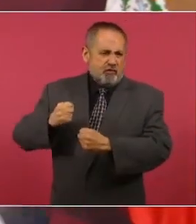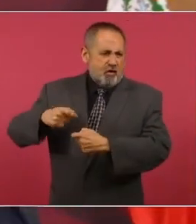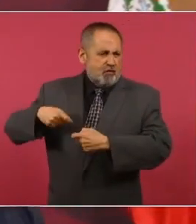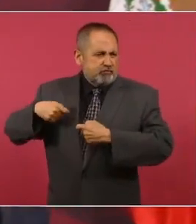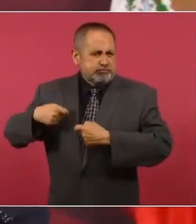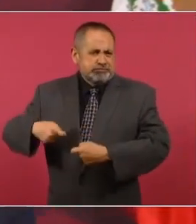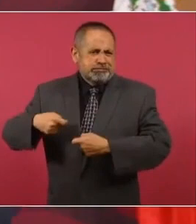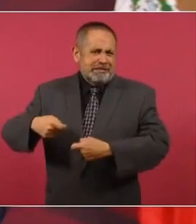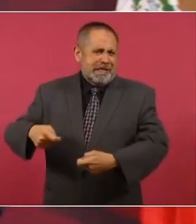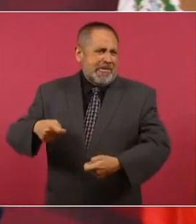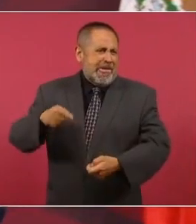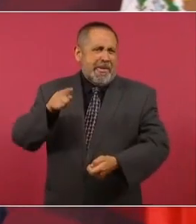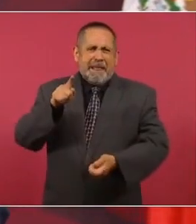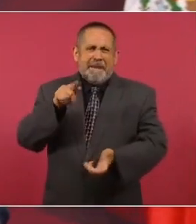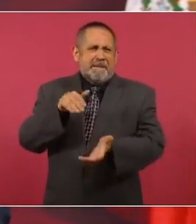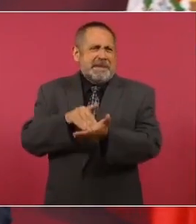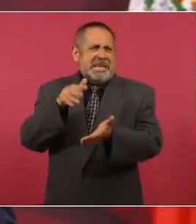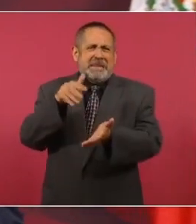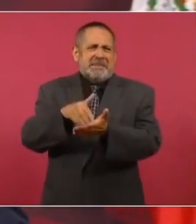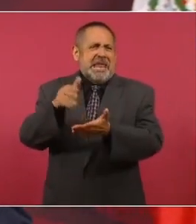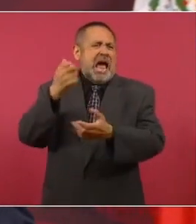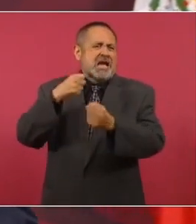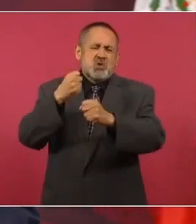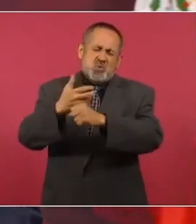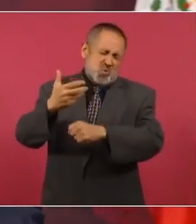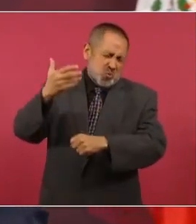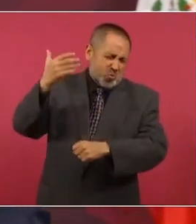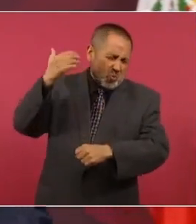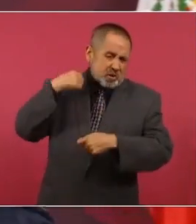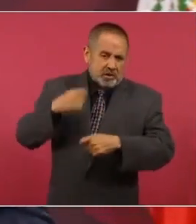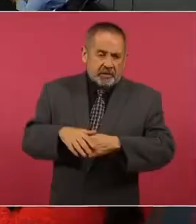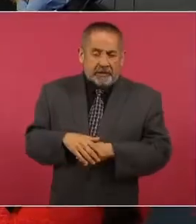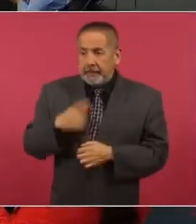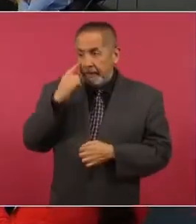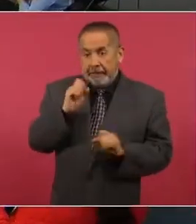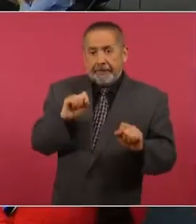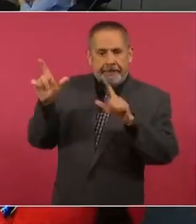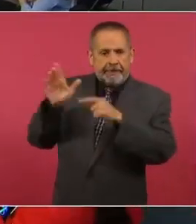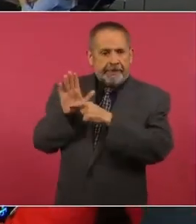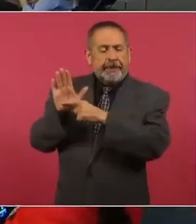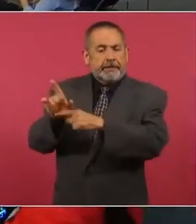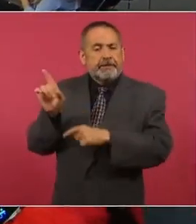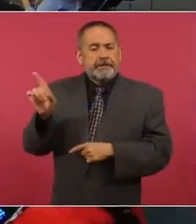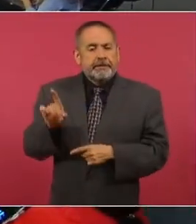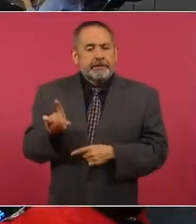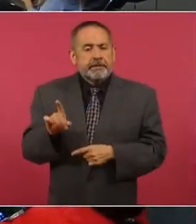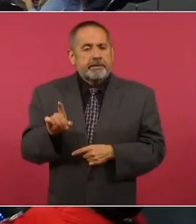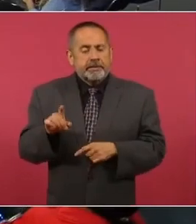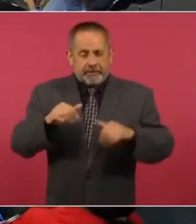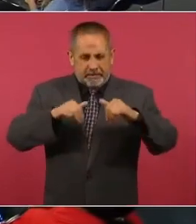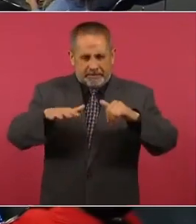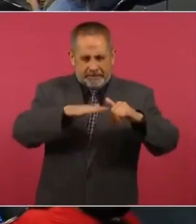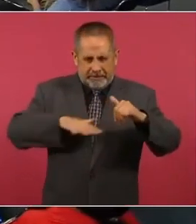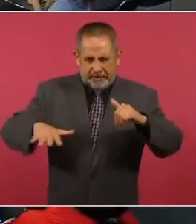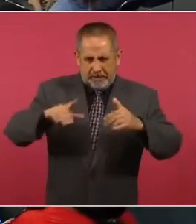de miles de años. Entonces, ¿por qué no pones el plano, por